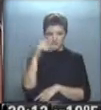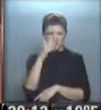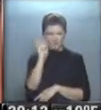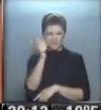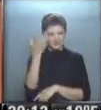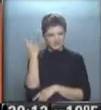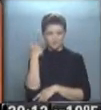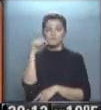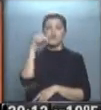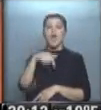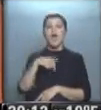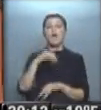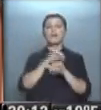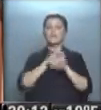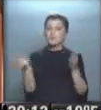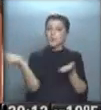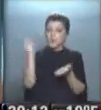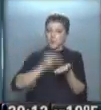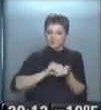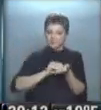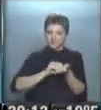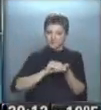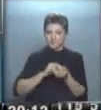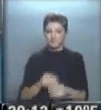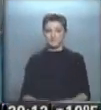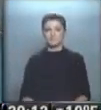Ahora compartimos más información del país en esta síntesis.